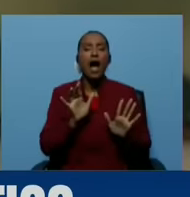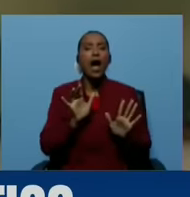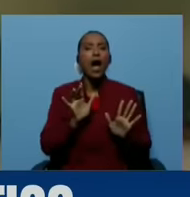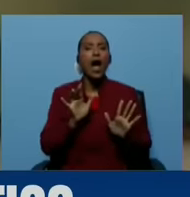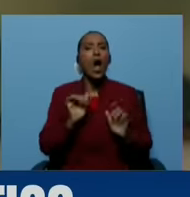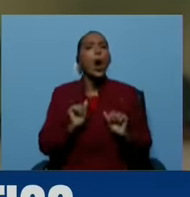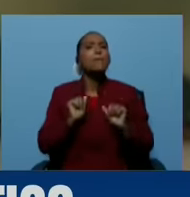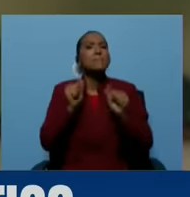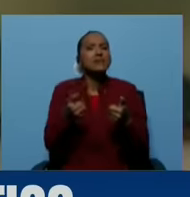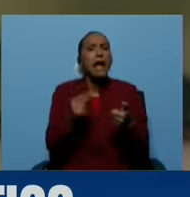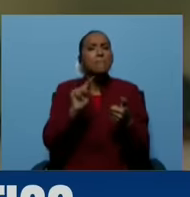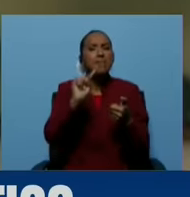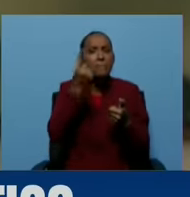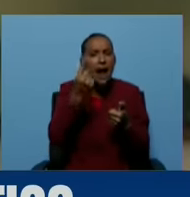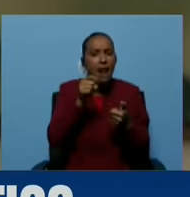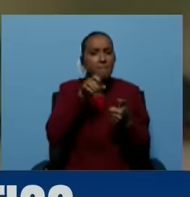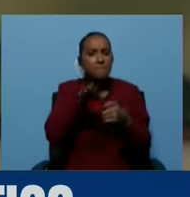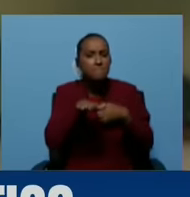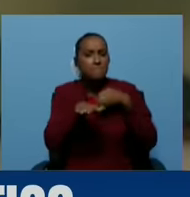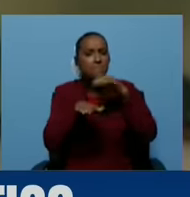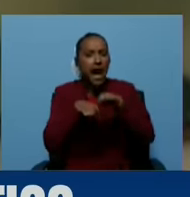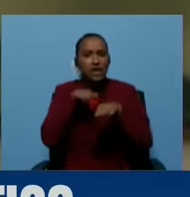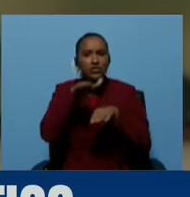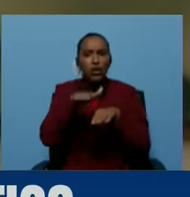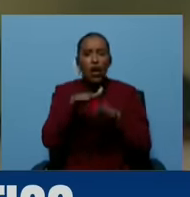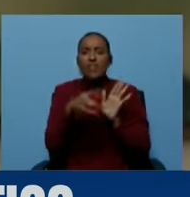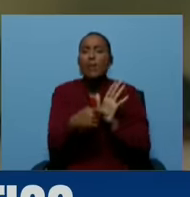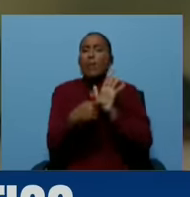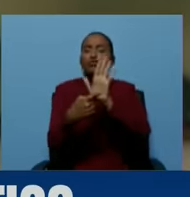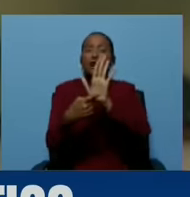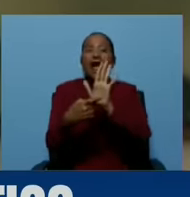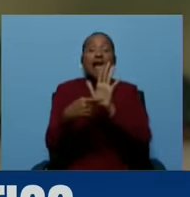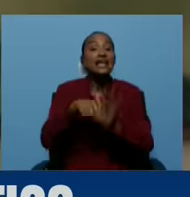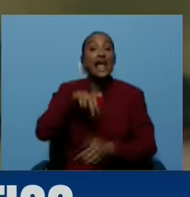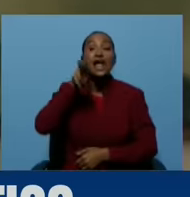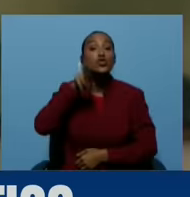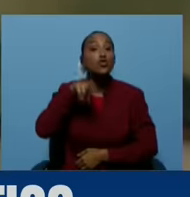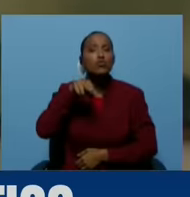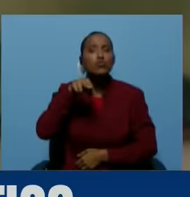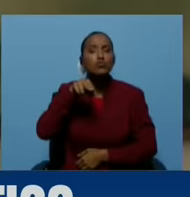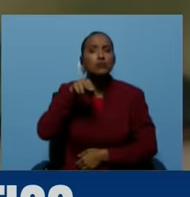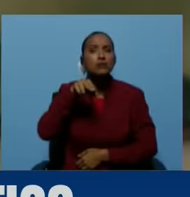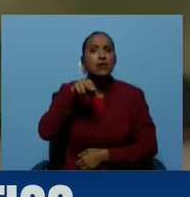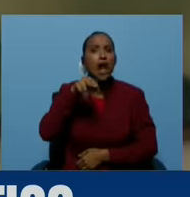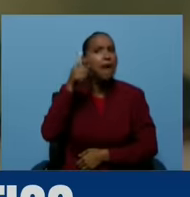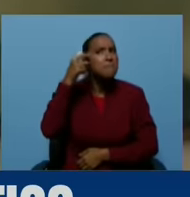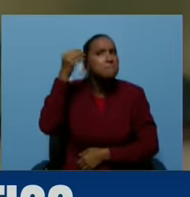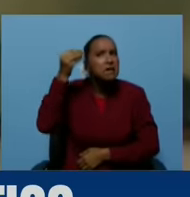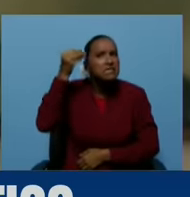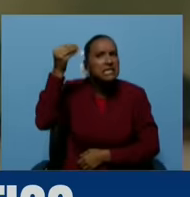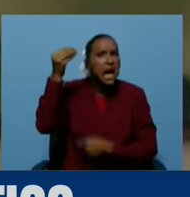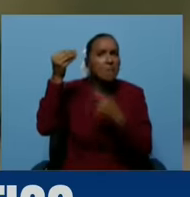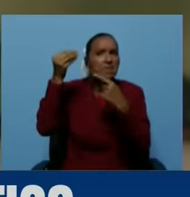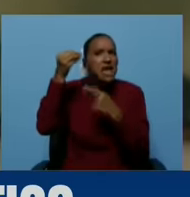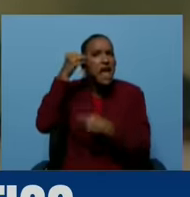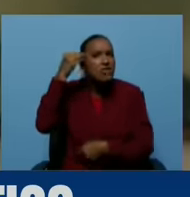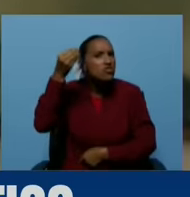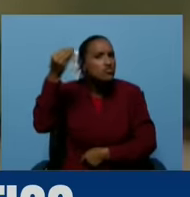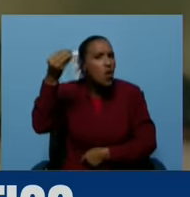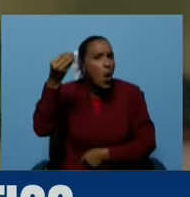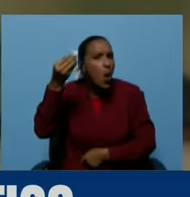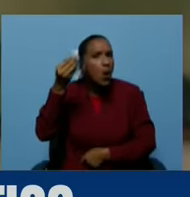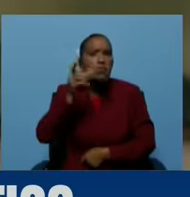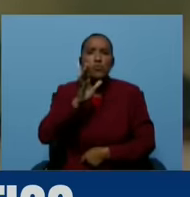demostrando que nunca tuvieron el sentido, ni el respeto, ni el